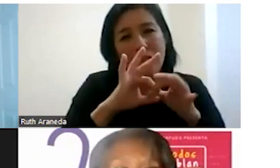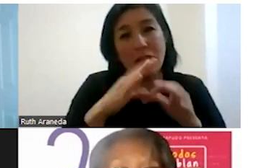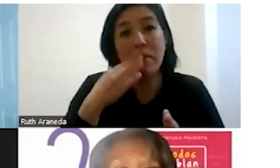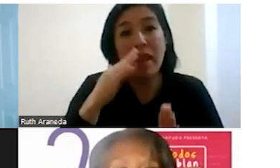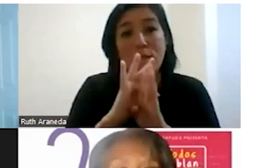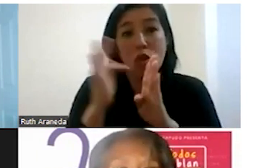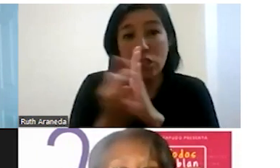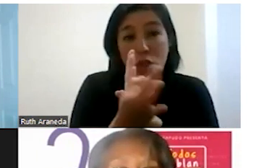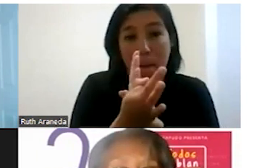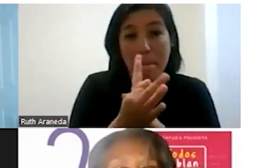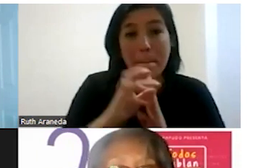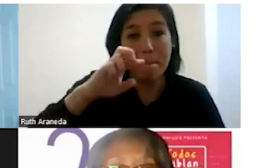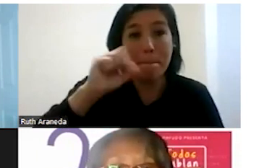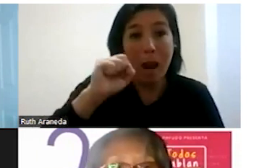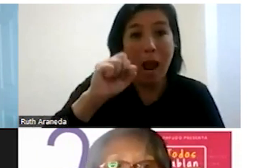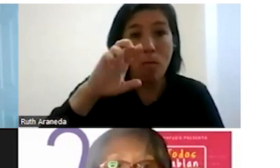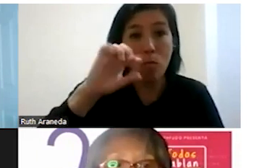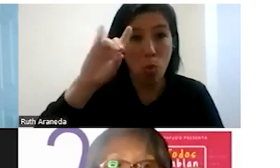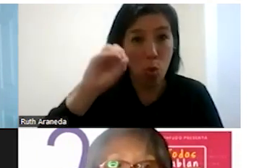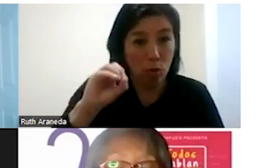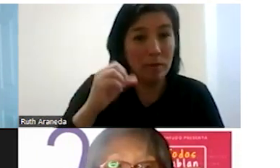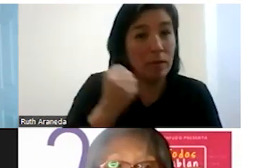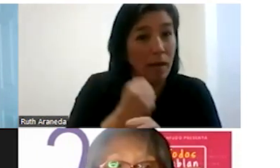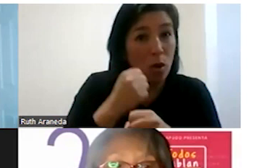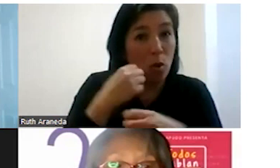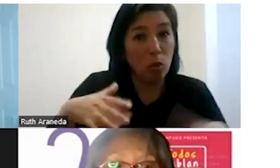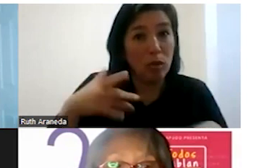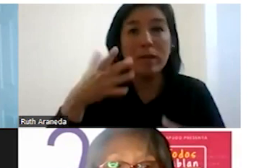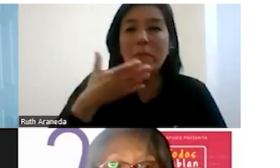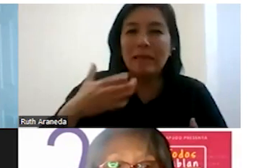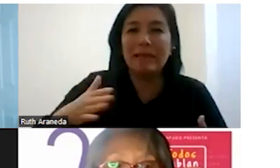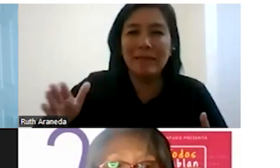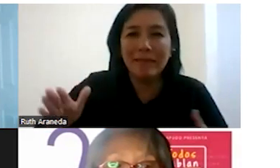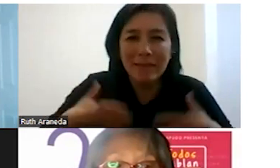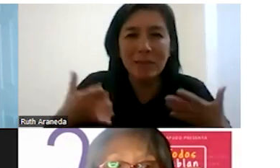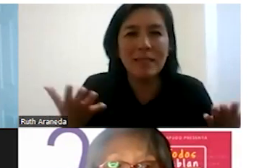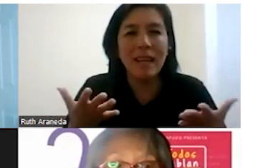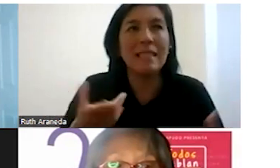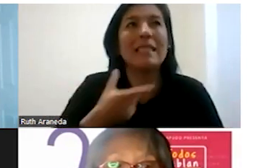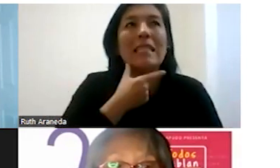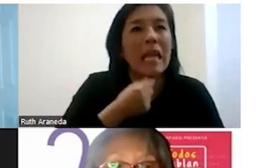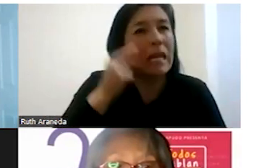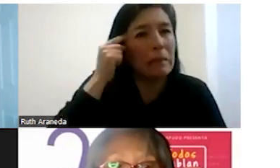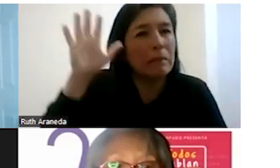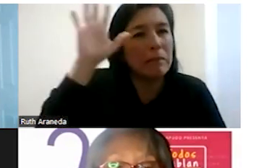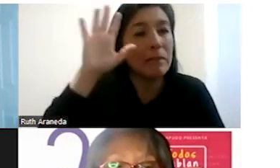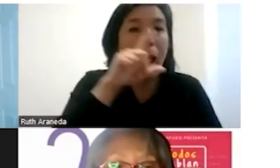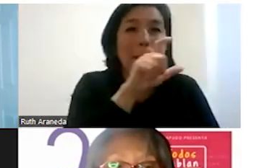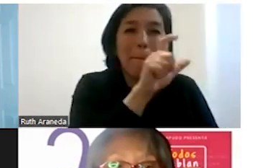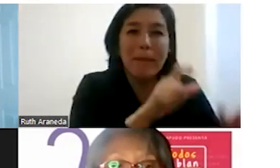también, interesante trabajo y este ánimo que los mueve, ¿no? De poder rescatar su